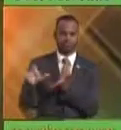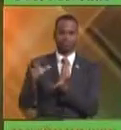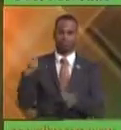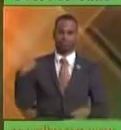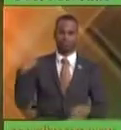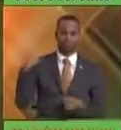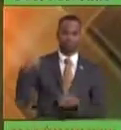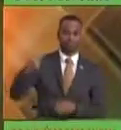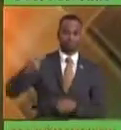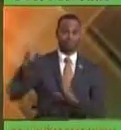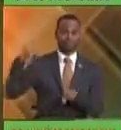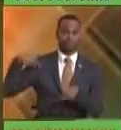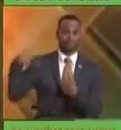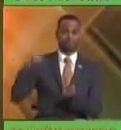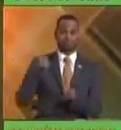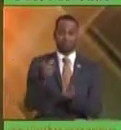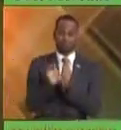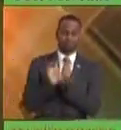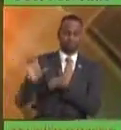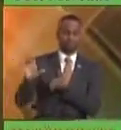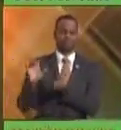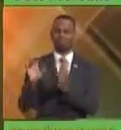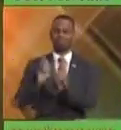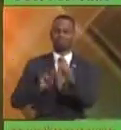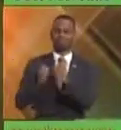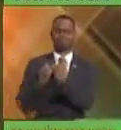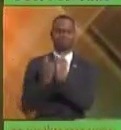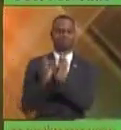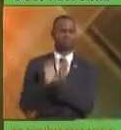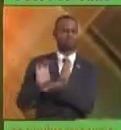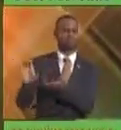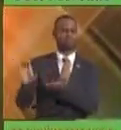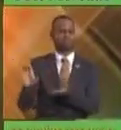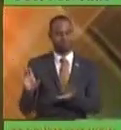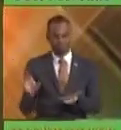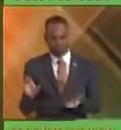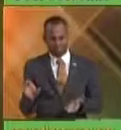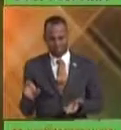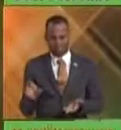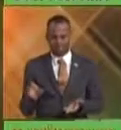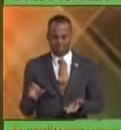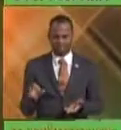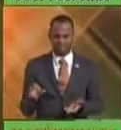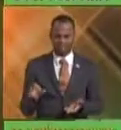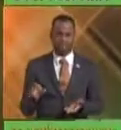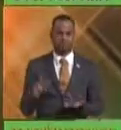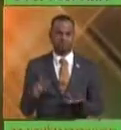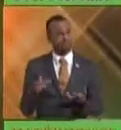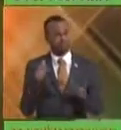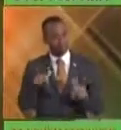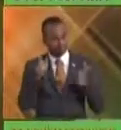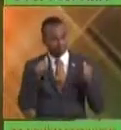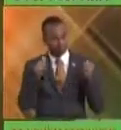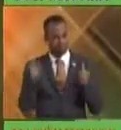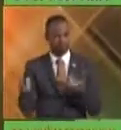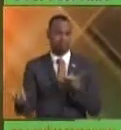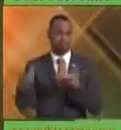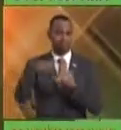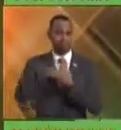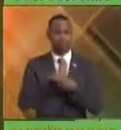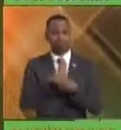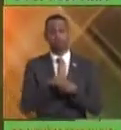entonces que hay que trabajar con ese enfoque si queremos el desarrollo que el desarrollo humano sea efectivo